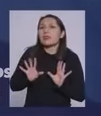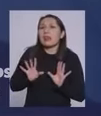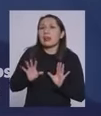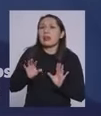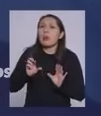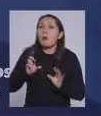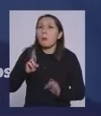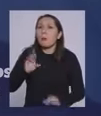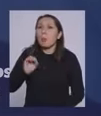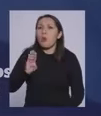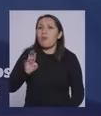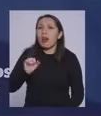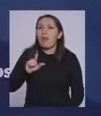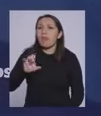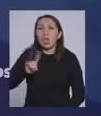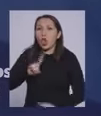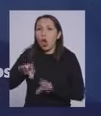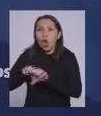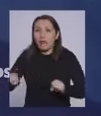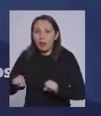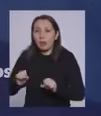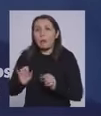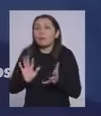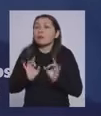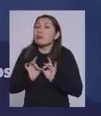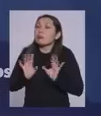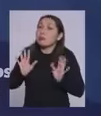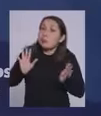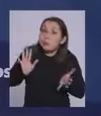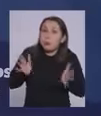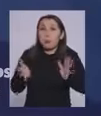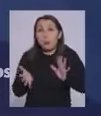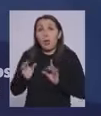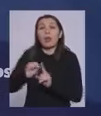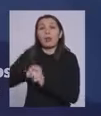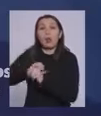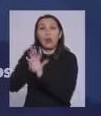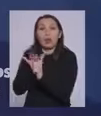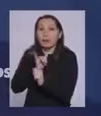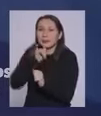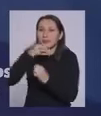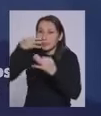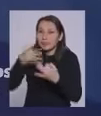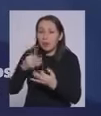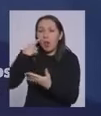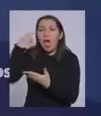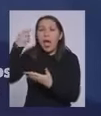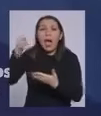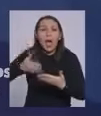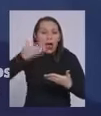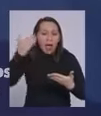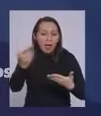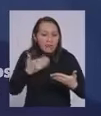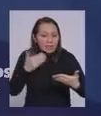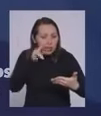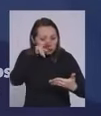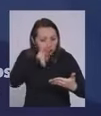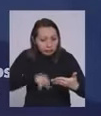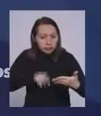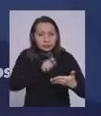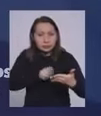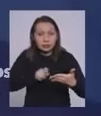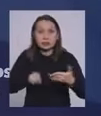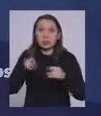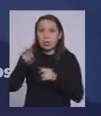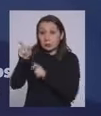probables, no son casos confirmados. Y por el hecho de ser probable, obviamente, que se están revisando permanentemente.